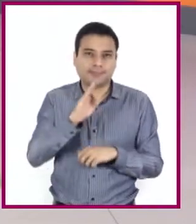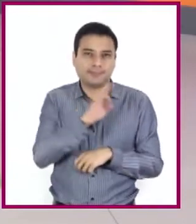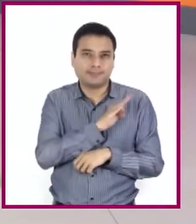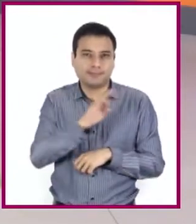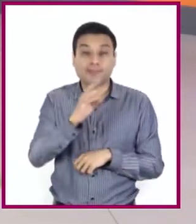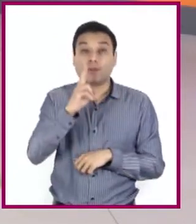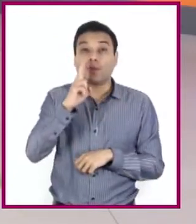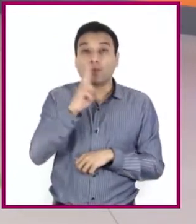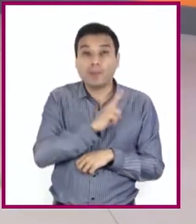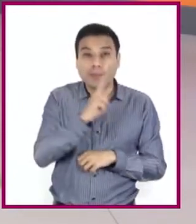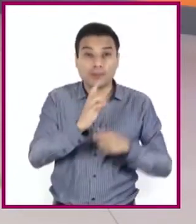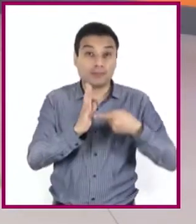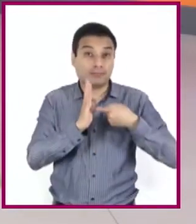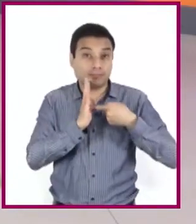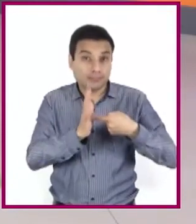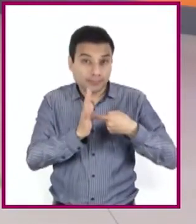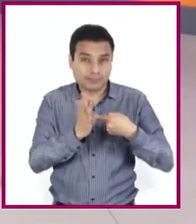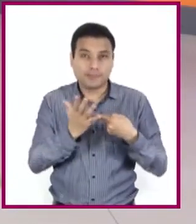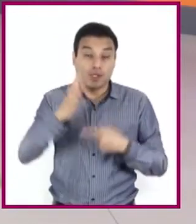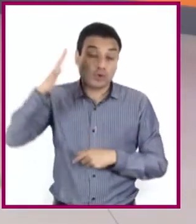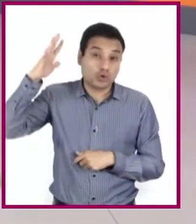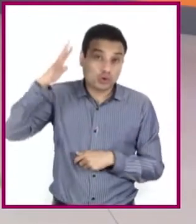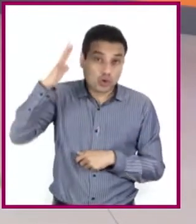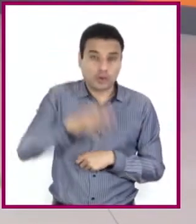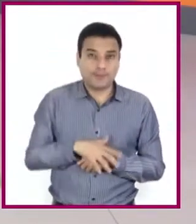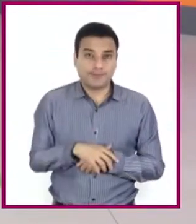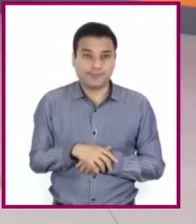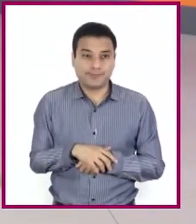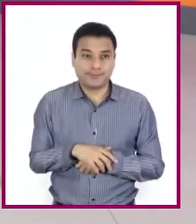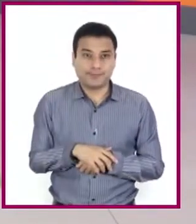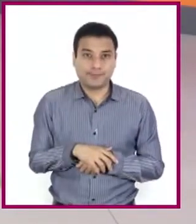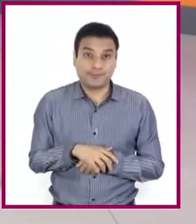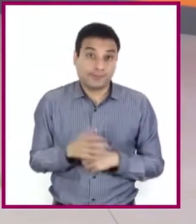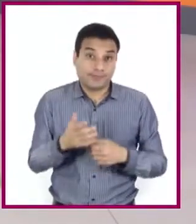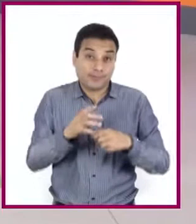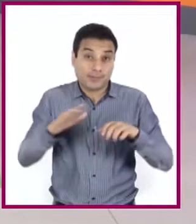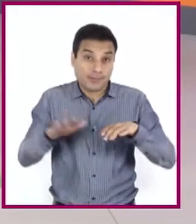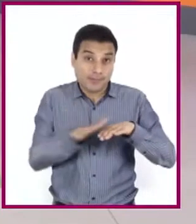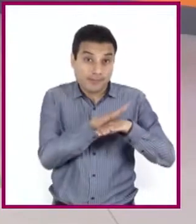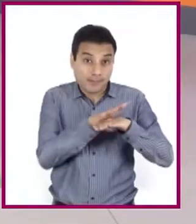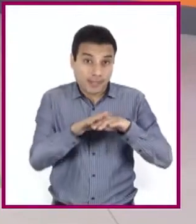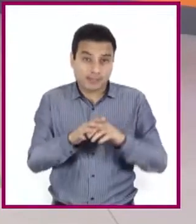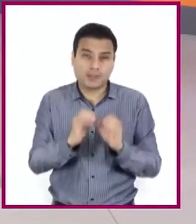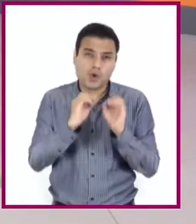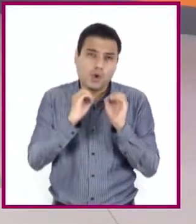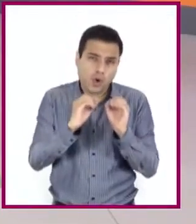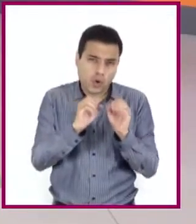el viento, la radiación solar, las mareas,